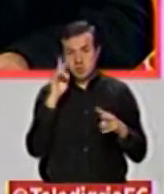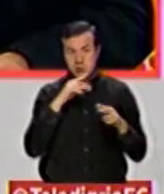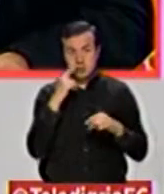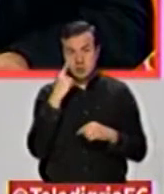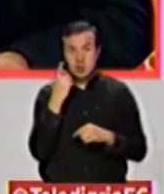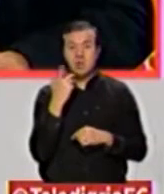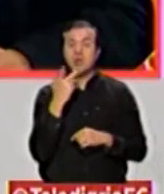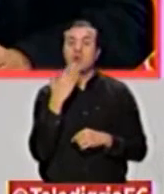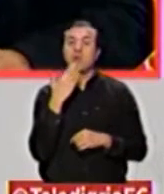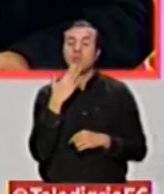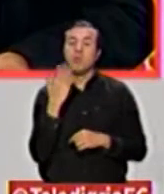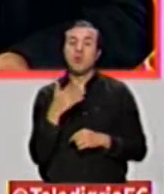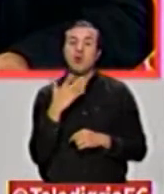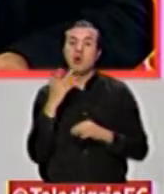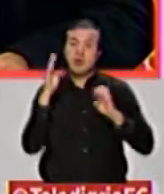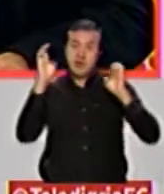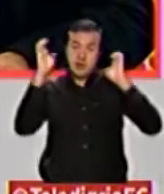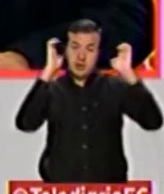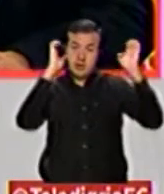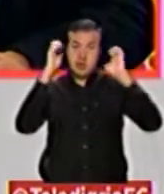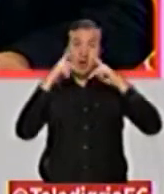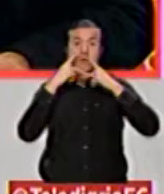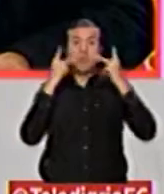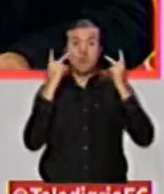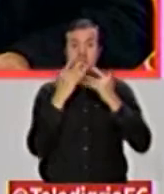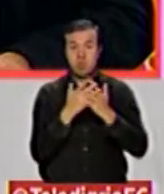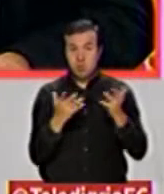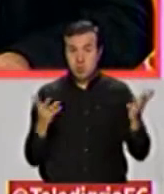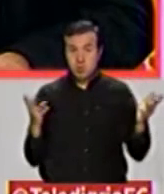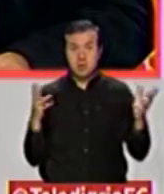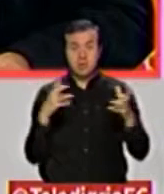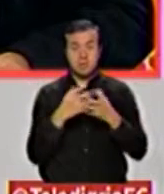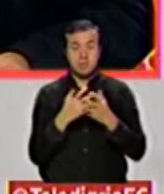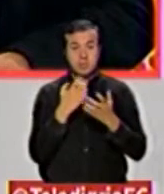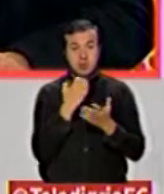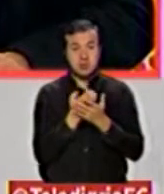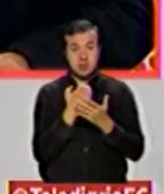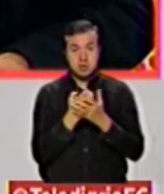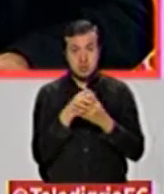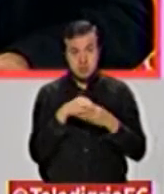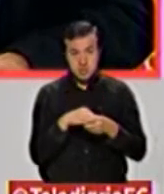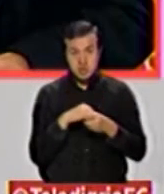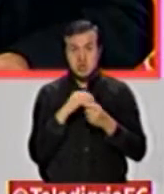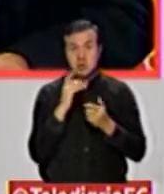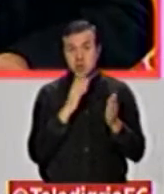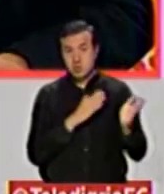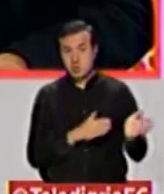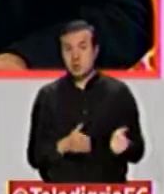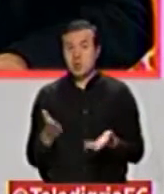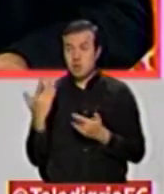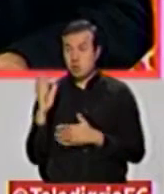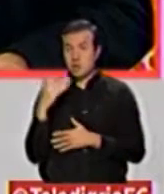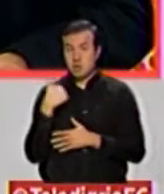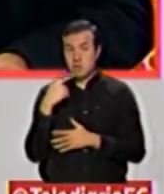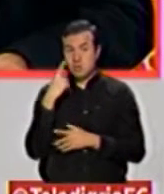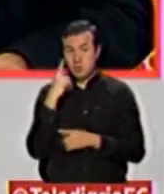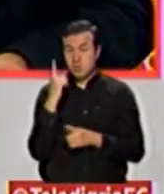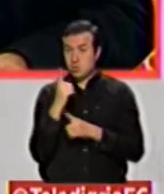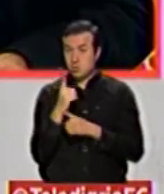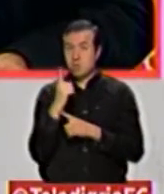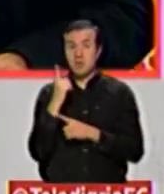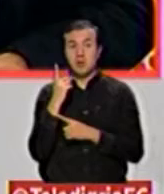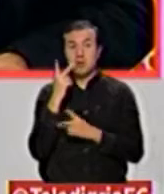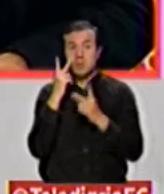las políticas públicas de desconcentración económica, y estamos teniendo ya resultados alentadores, en el